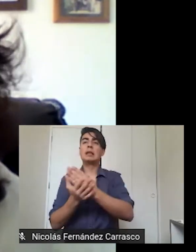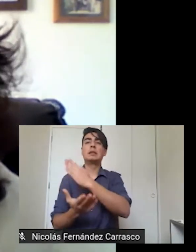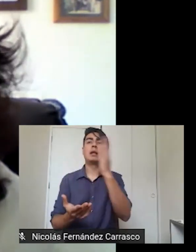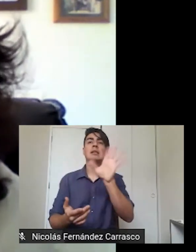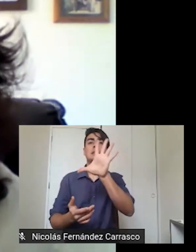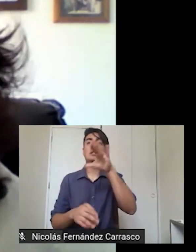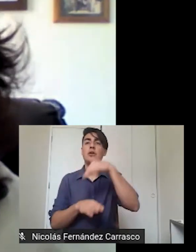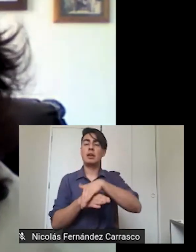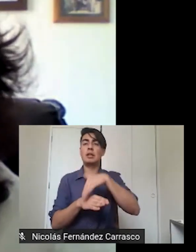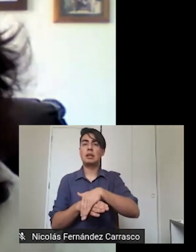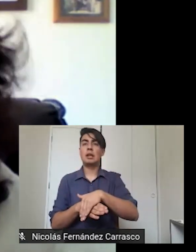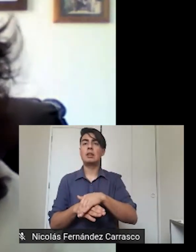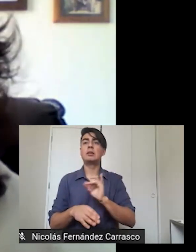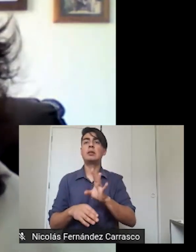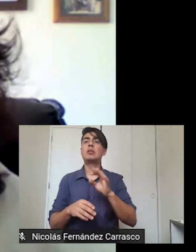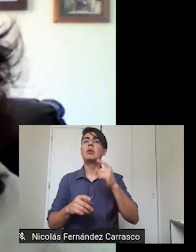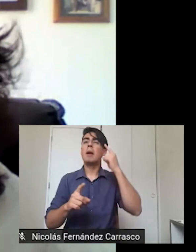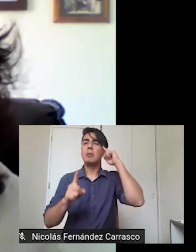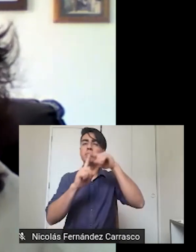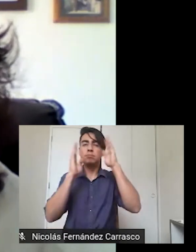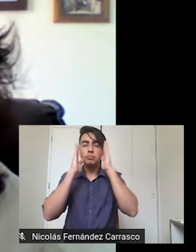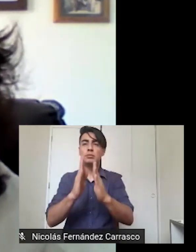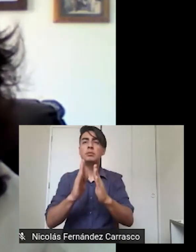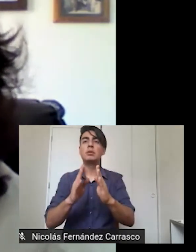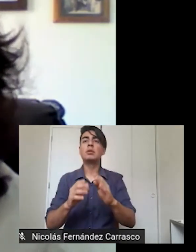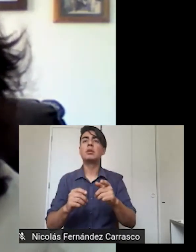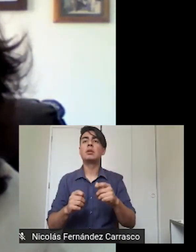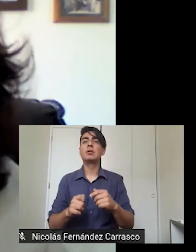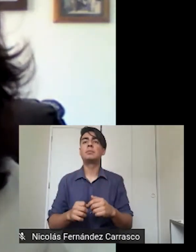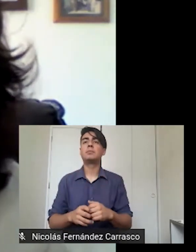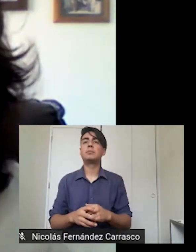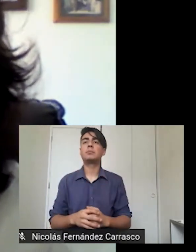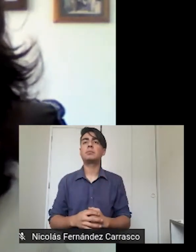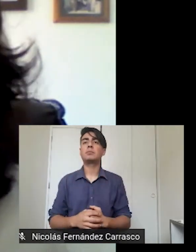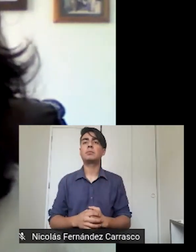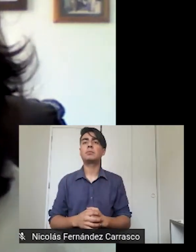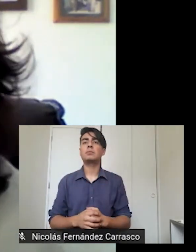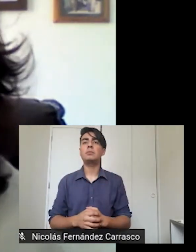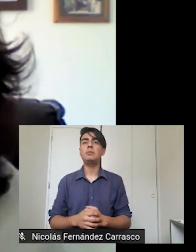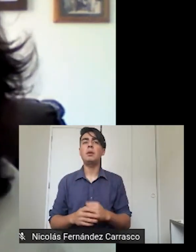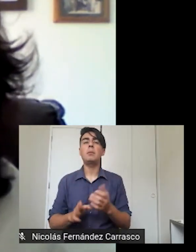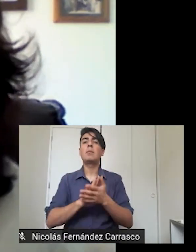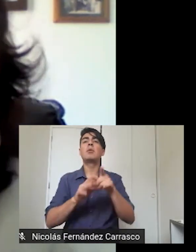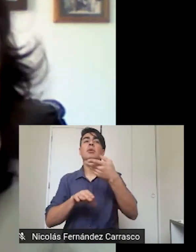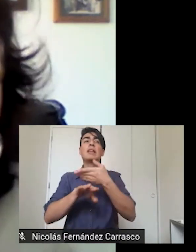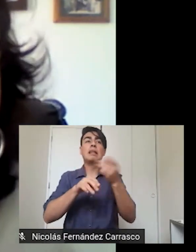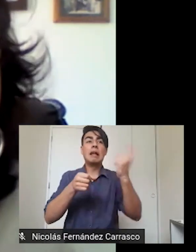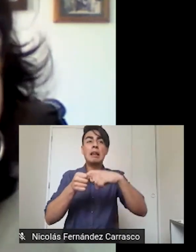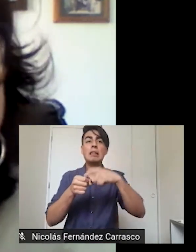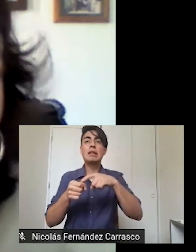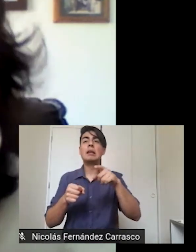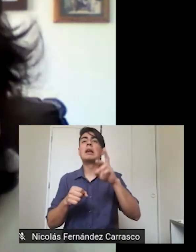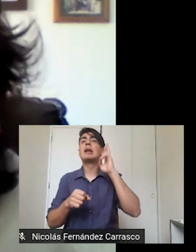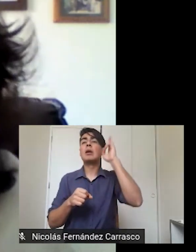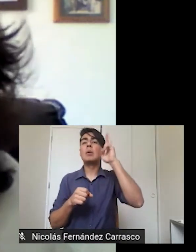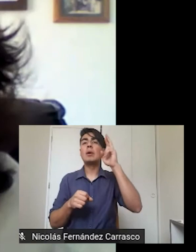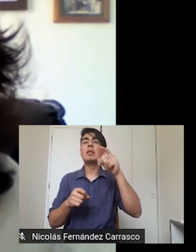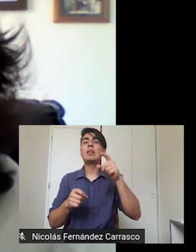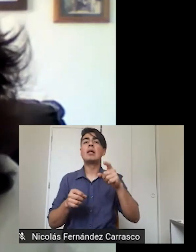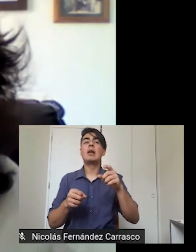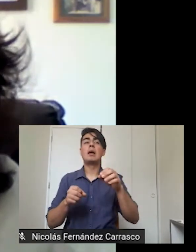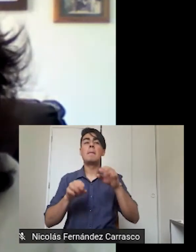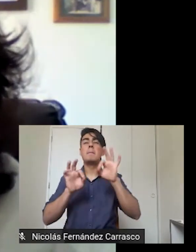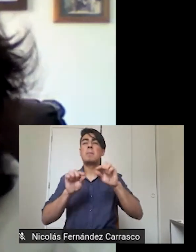5 de la tarde, que es más focalizado a las personas que se incorporaron. les volvemos a recordar que ya debe haber